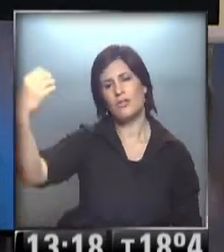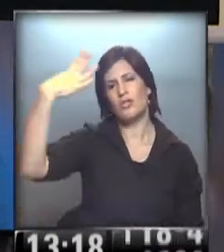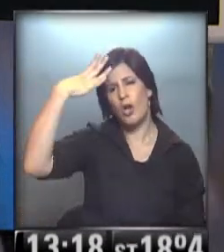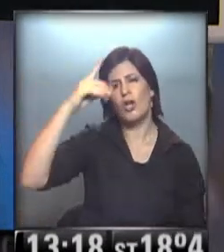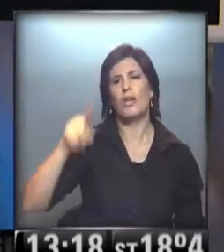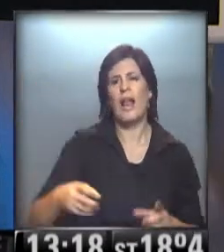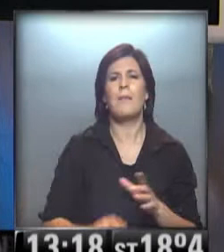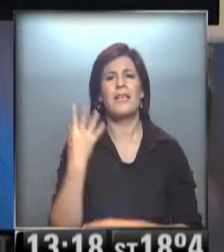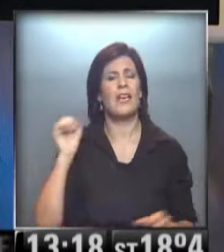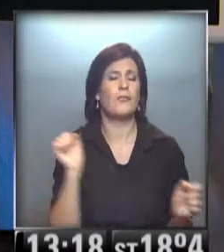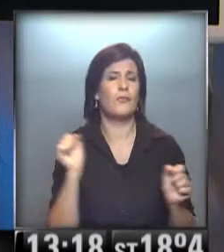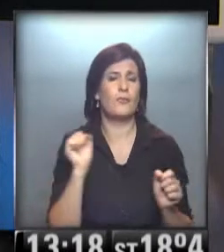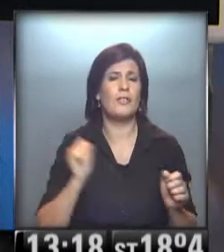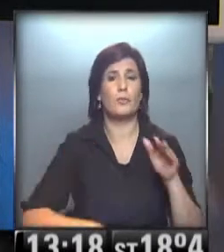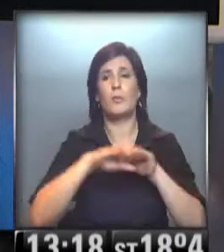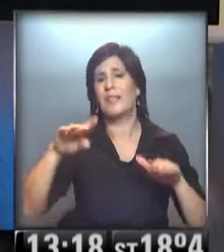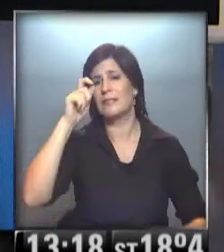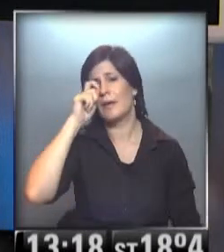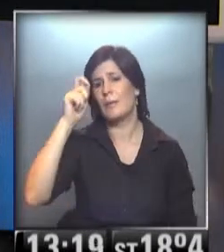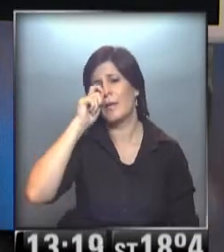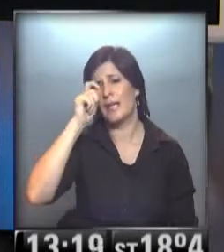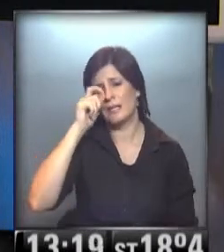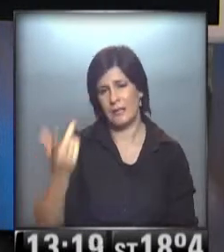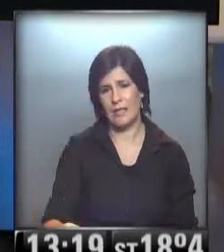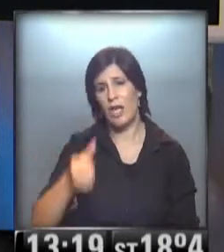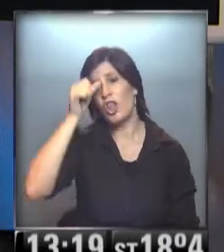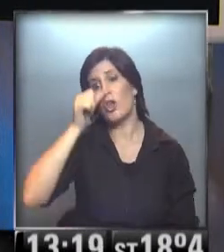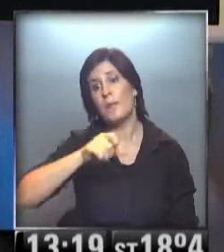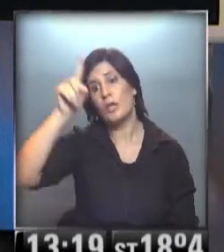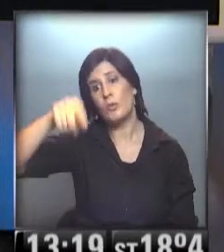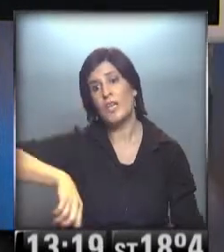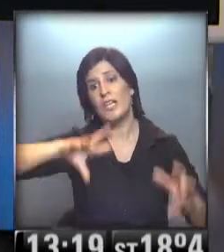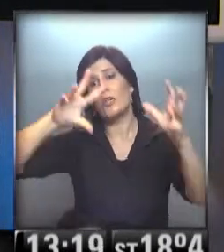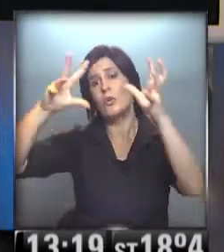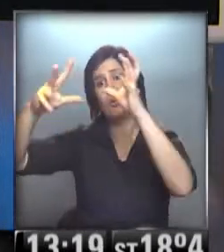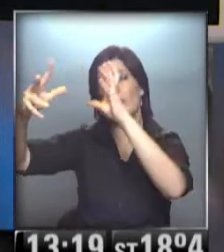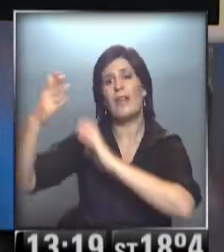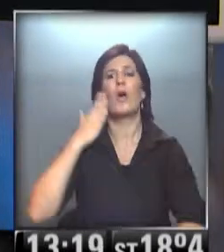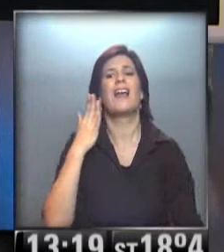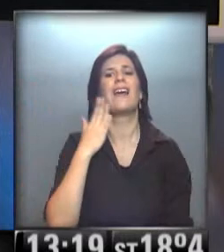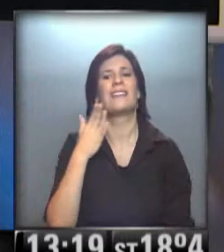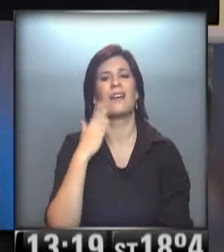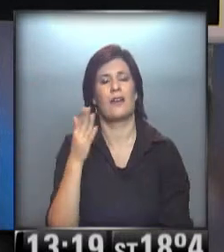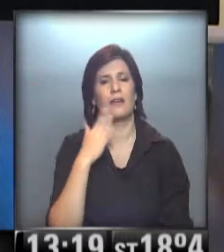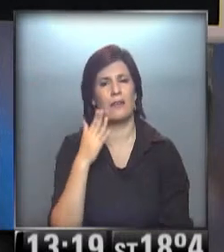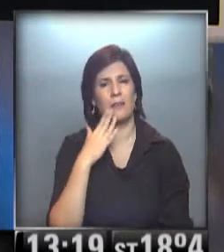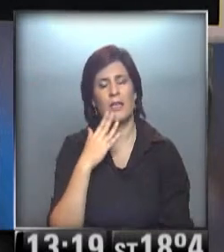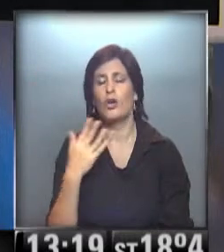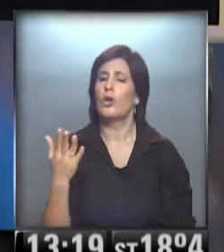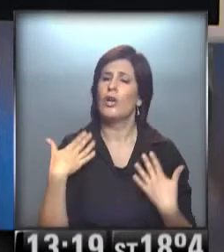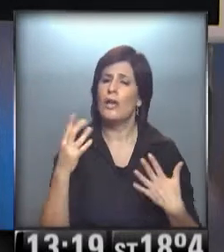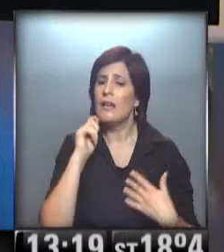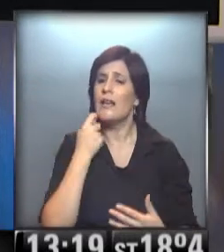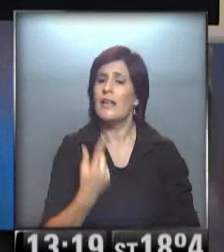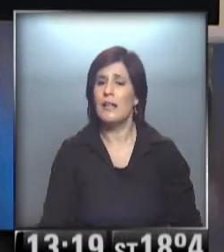todavía, pero la temperatura máxima rondará los 20 grados. Un poquito más de nubosidad a partir de la tarde del domingo, aumento de nubosidad, pero las temperaturas